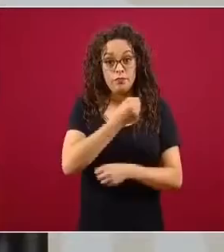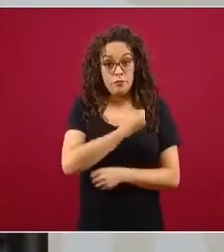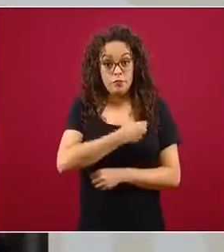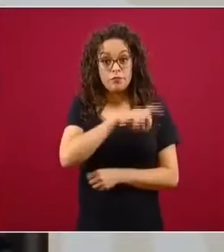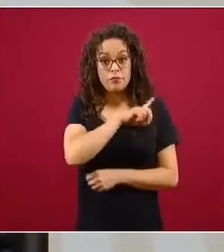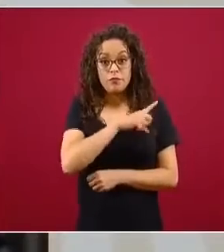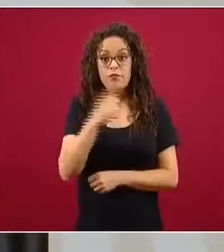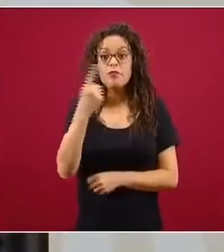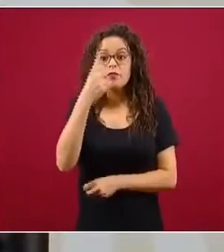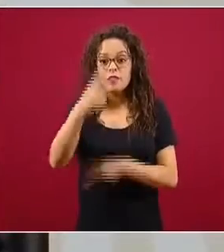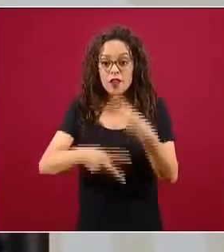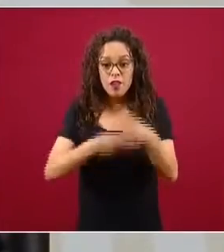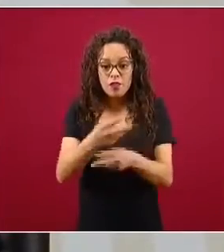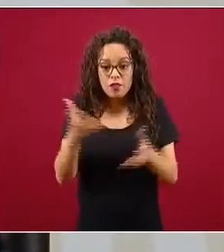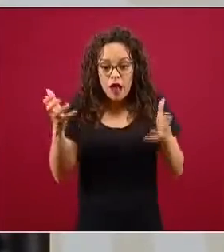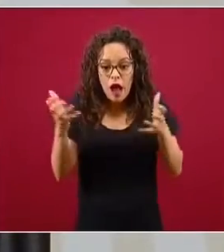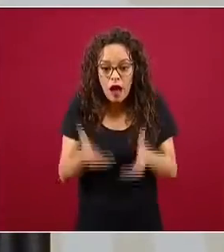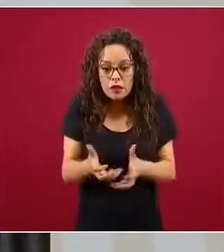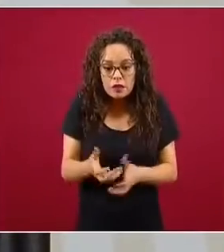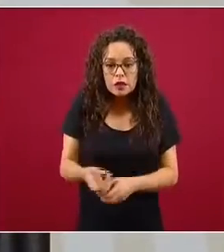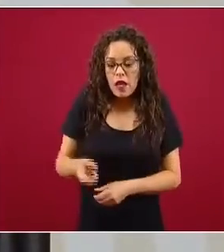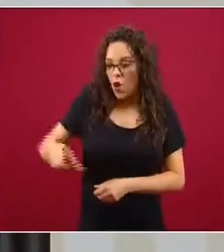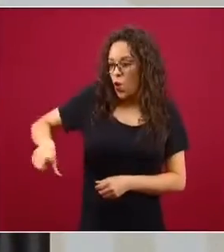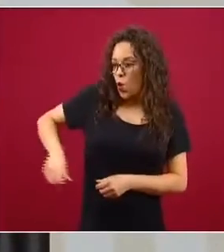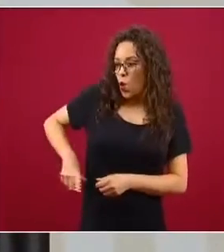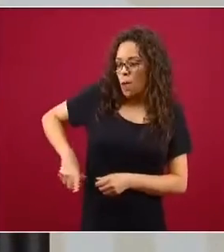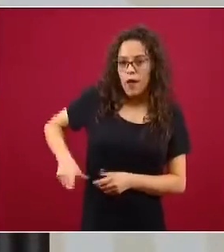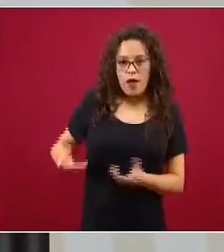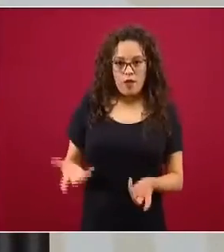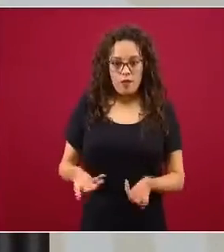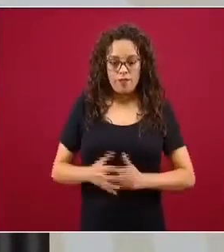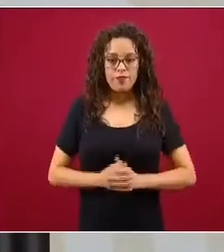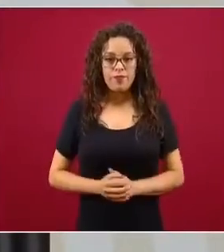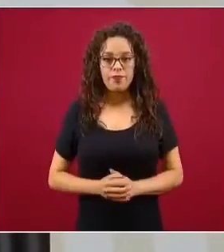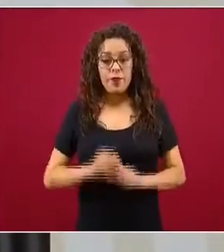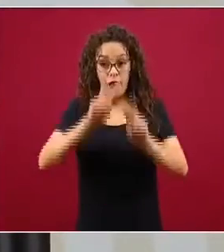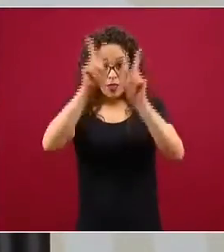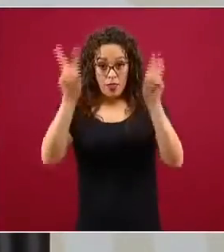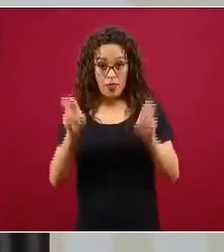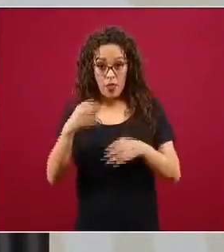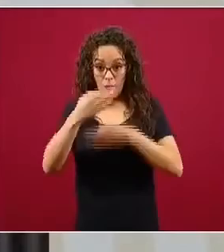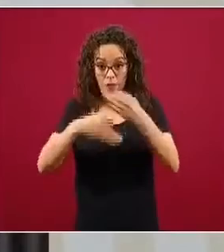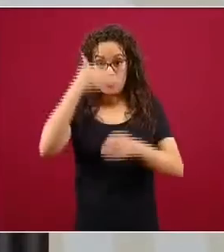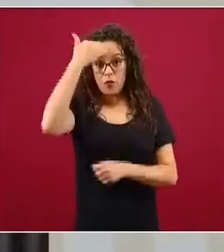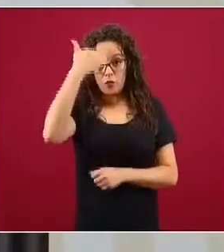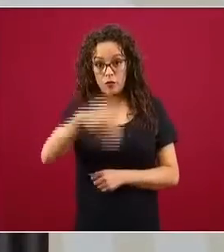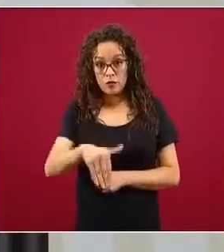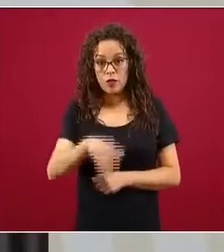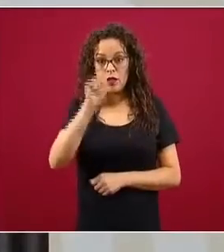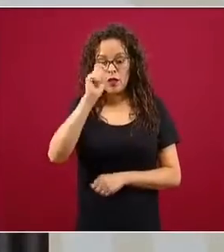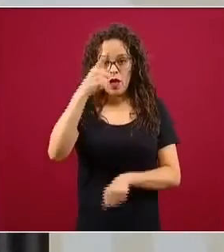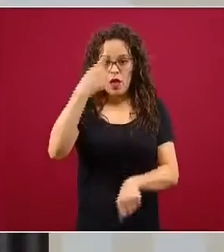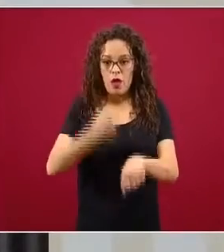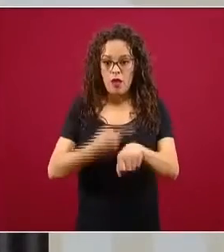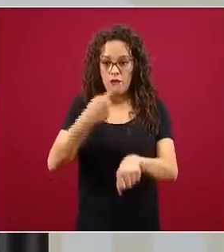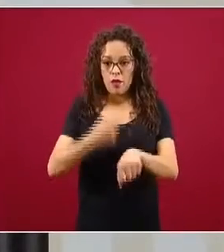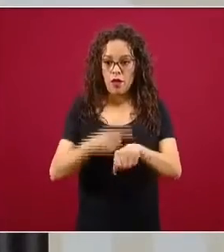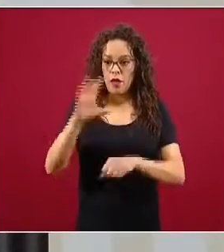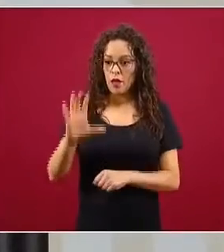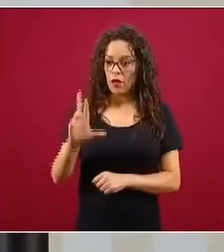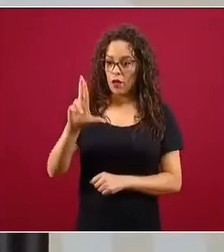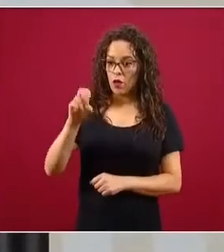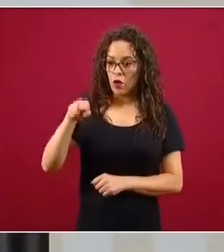¿qué va a hacer este gobierno? ¿Qué va a hacer esta administración? El tema, como saben, es enfermedad crónica, en particular